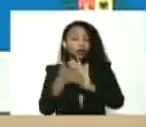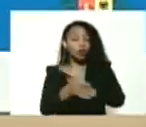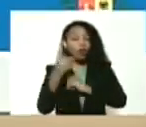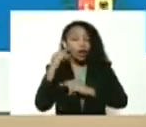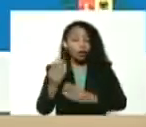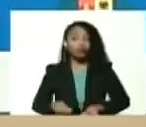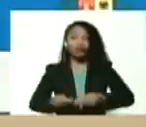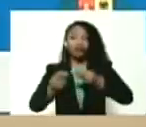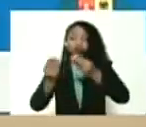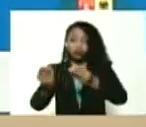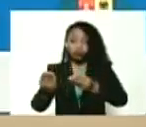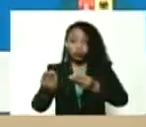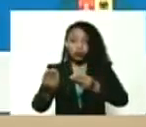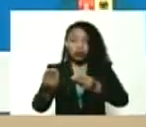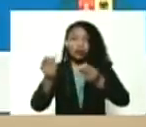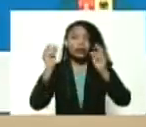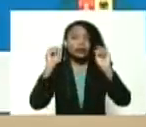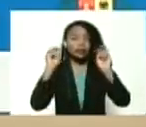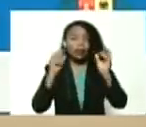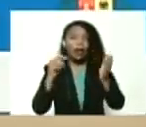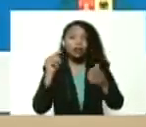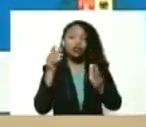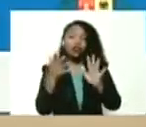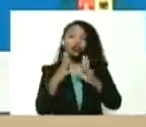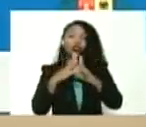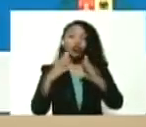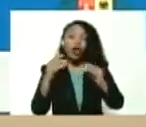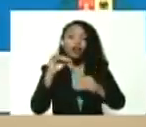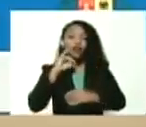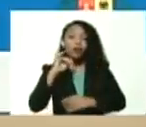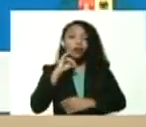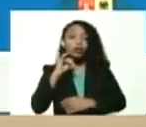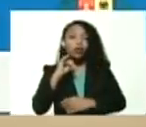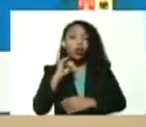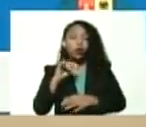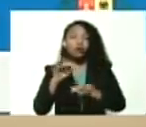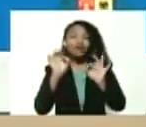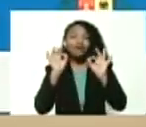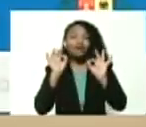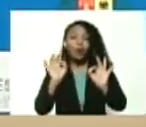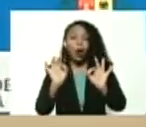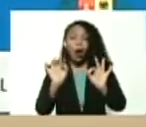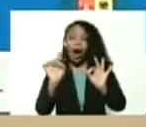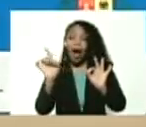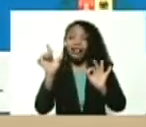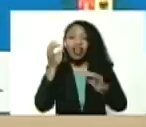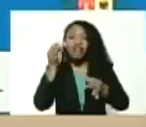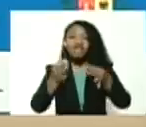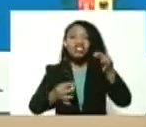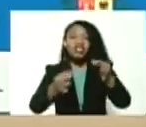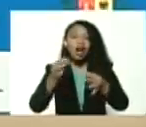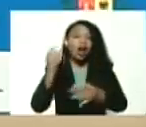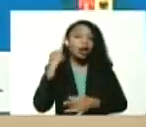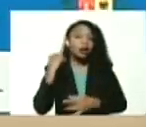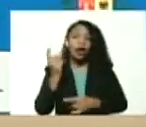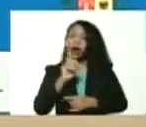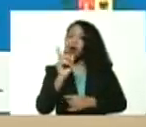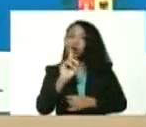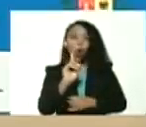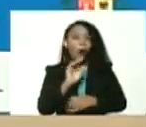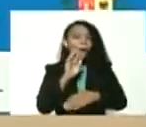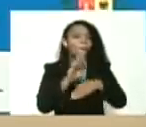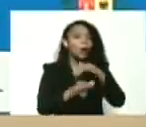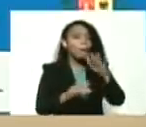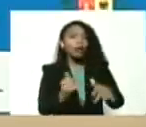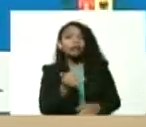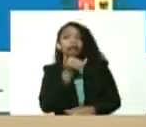brindado justamente toda la información precisa a esta fiscalía para que no se den pasos en